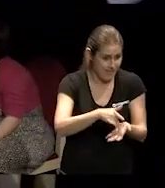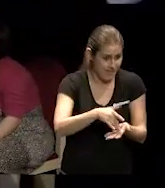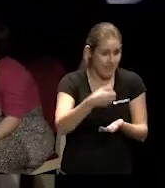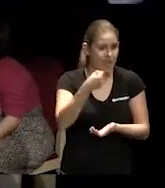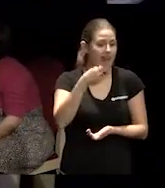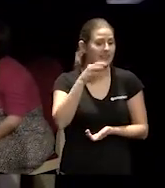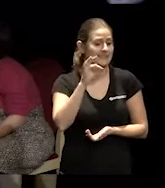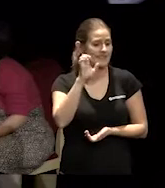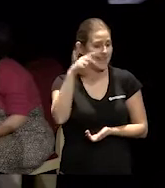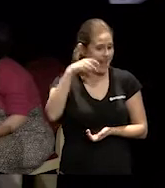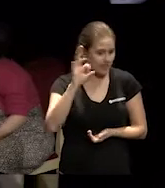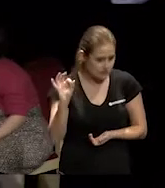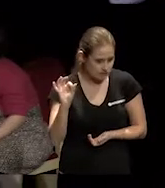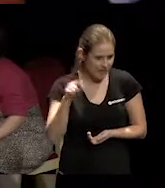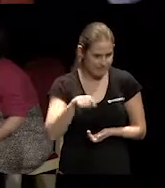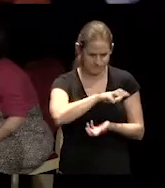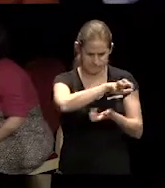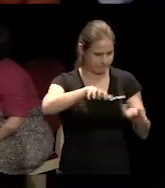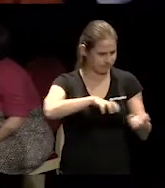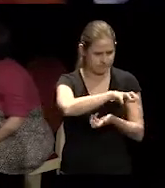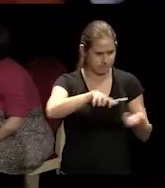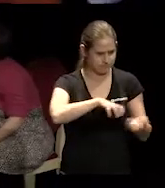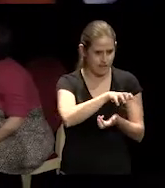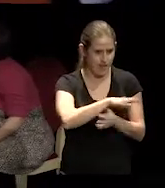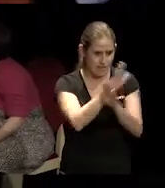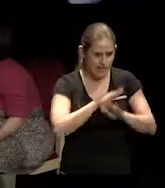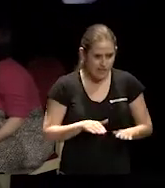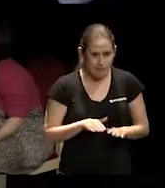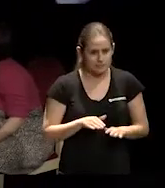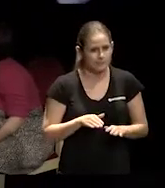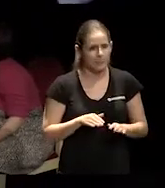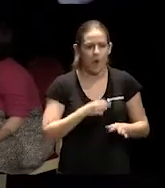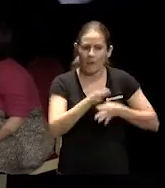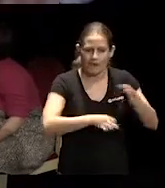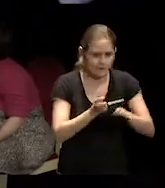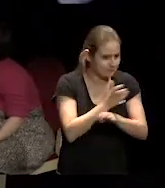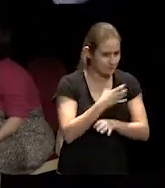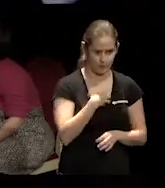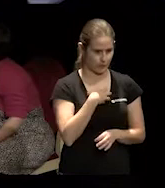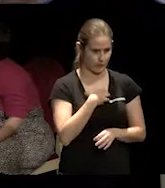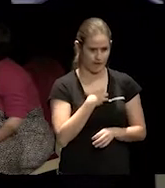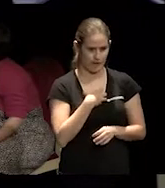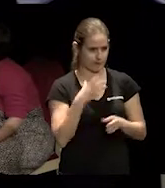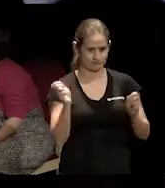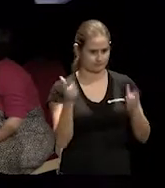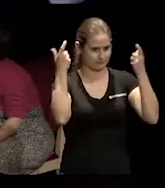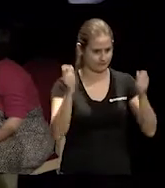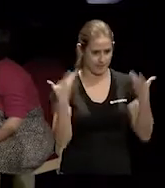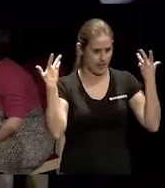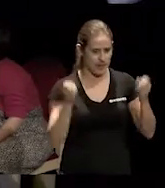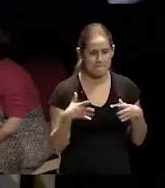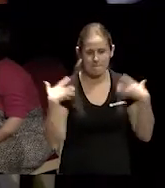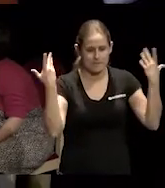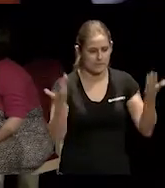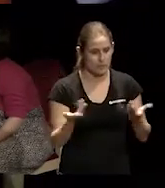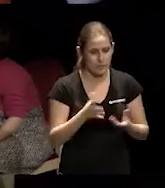inunda toda la ciudad hizo que tuviera que ir sobre la marcha, ¿no? Y también creo que lo decía él, no tenemos nada, así que podemos hacer lo que queramos.